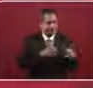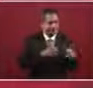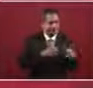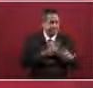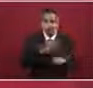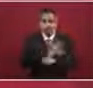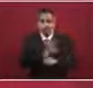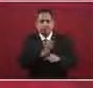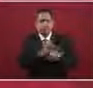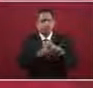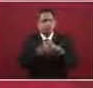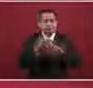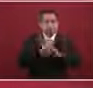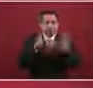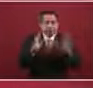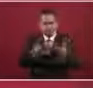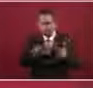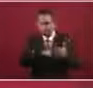Transparencia Internacional,